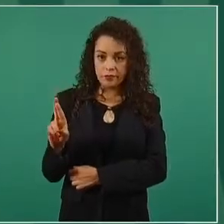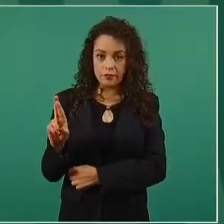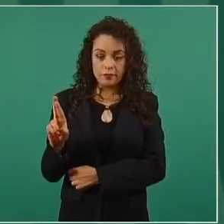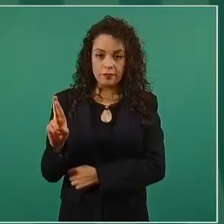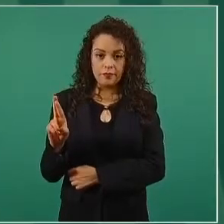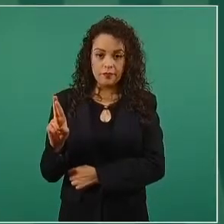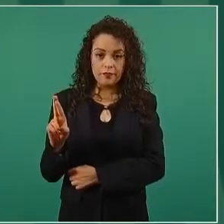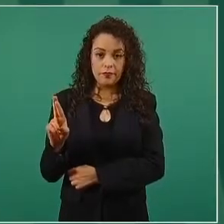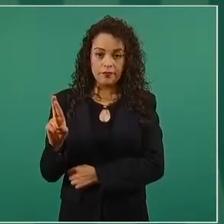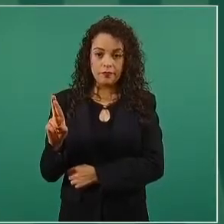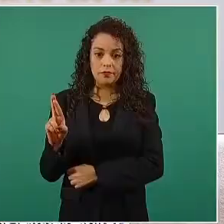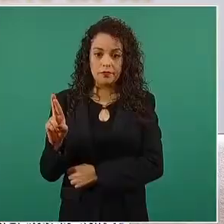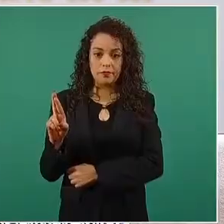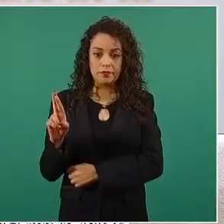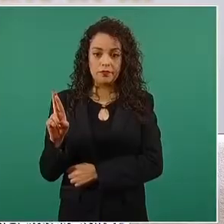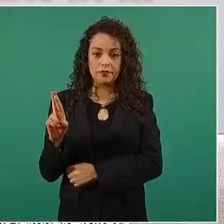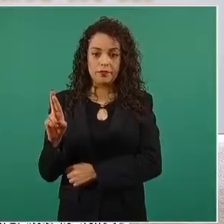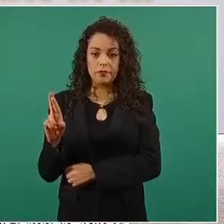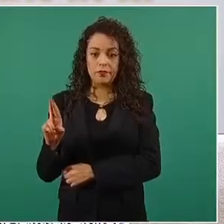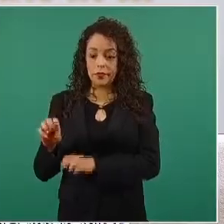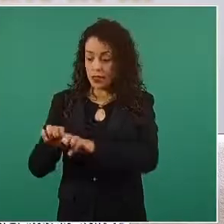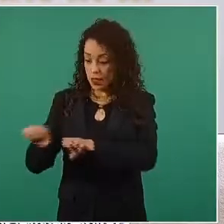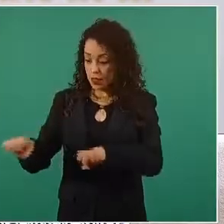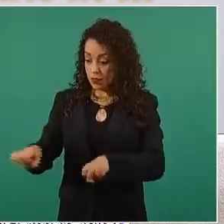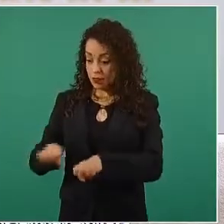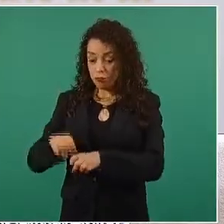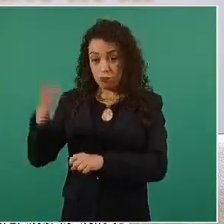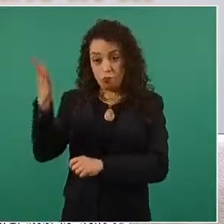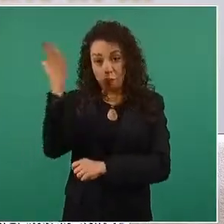Son los expertos que nos han ayudado mucho,